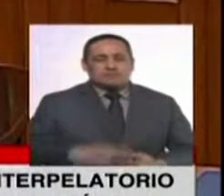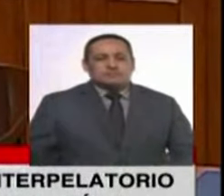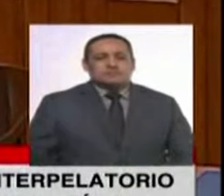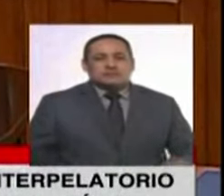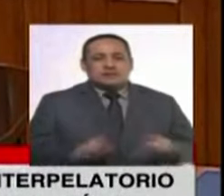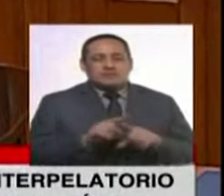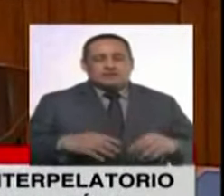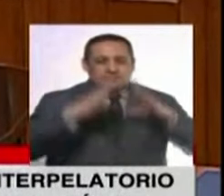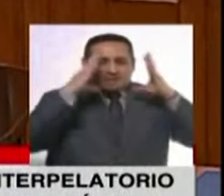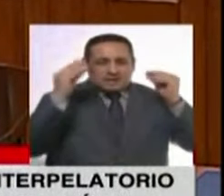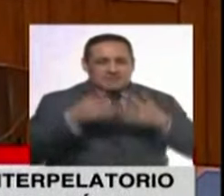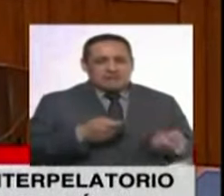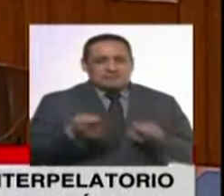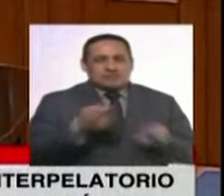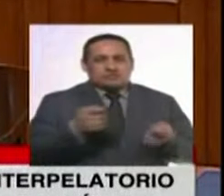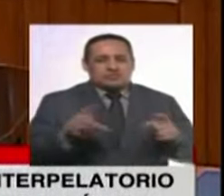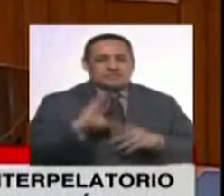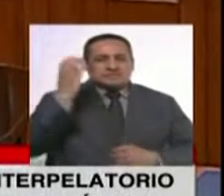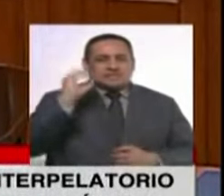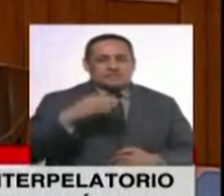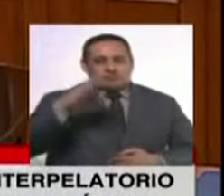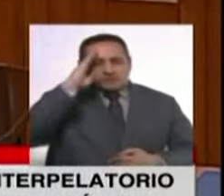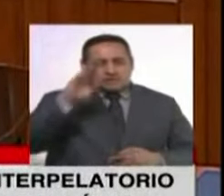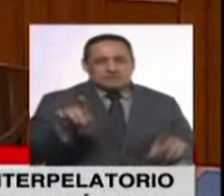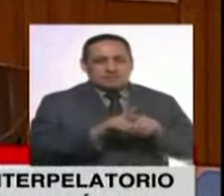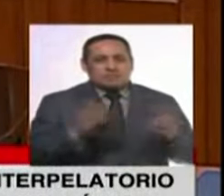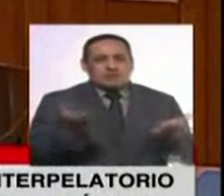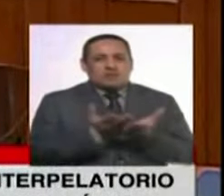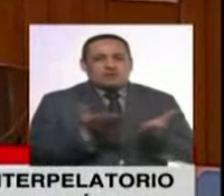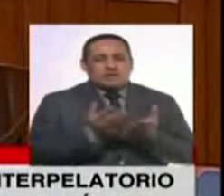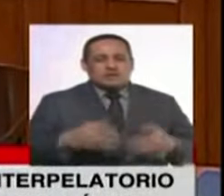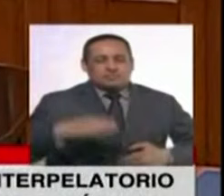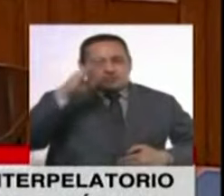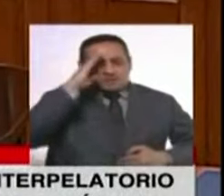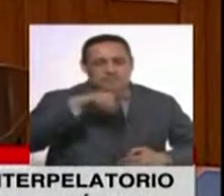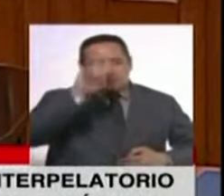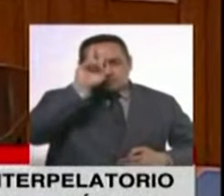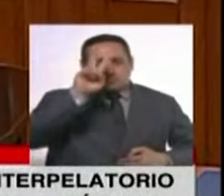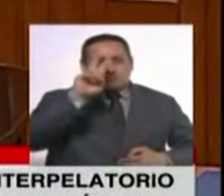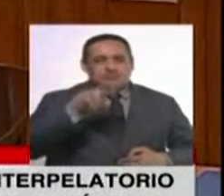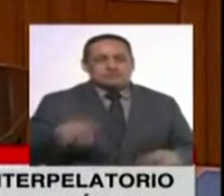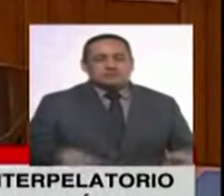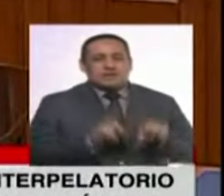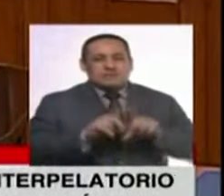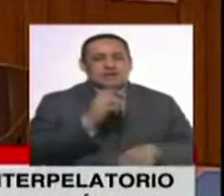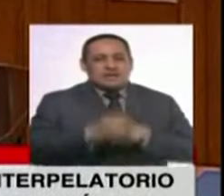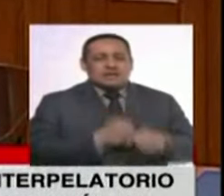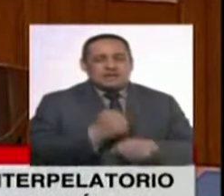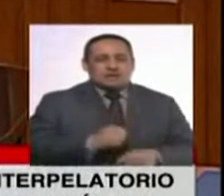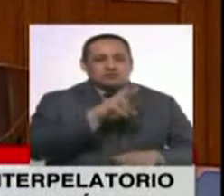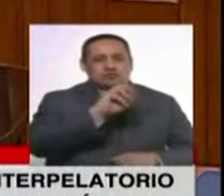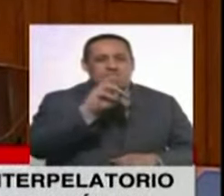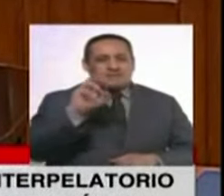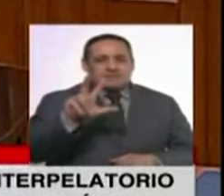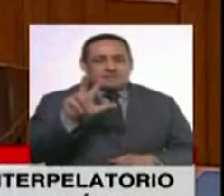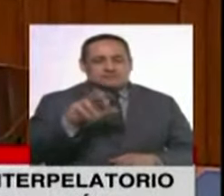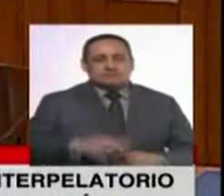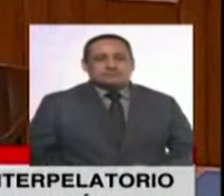2000 es magíster en administración y ciencias policiales por la escuela superior de la Policía Nacional de Perú el año 2003